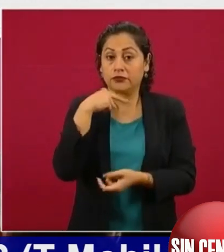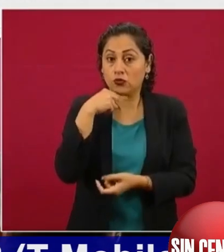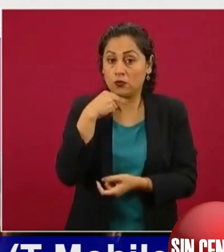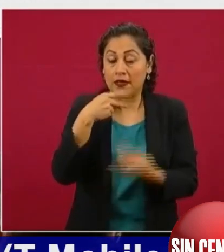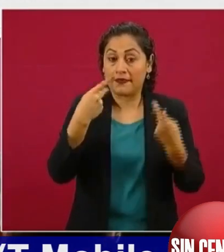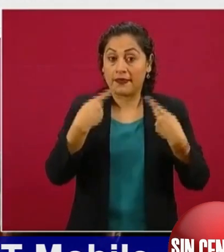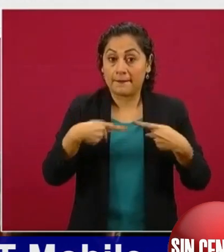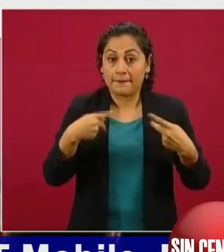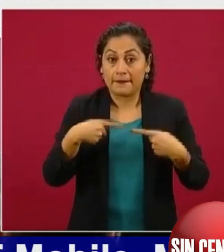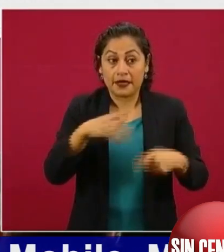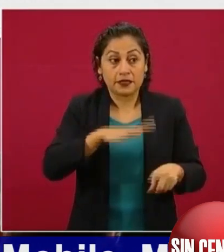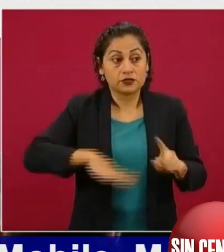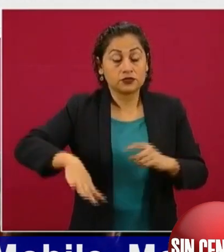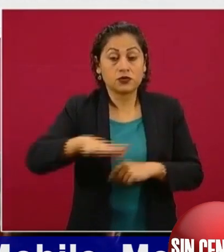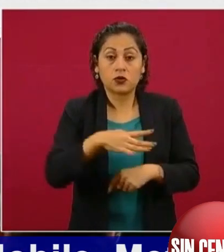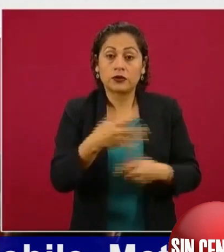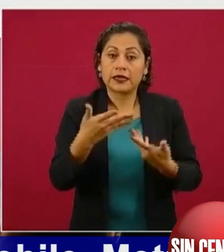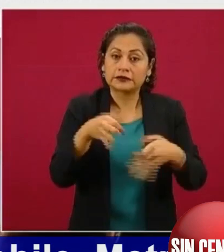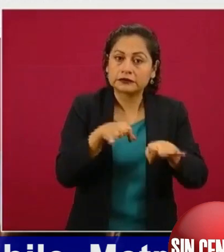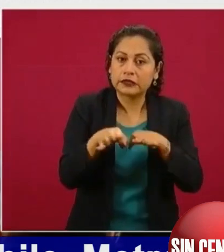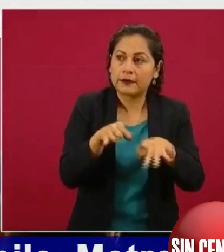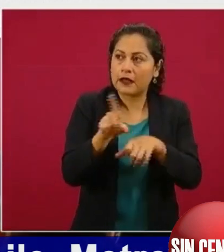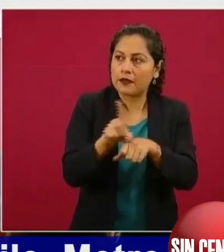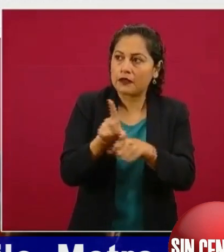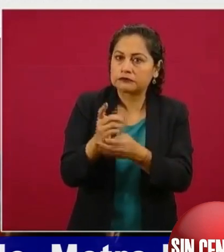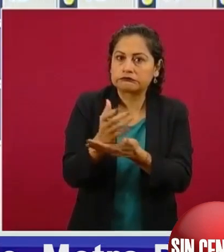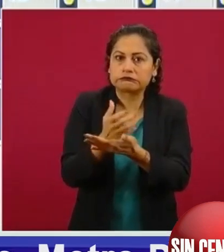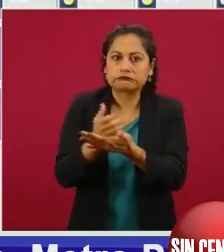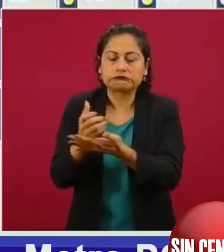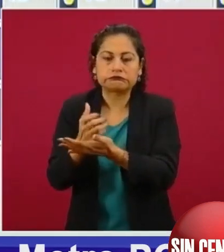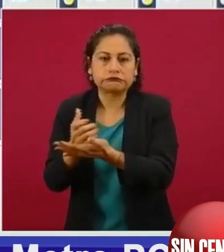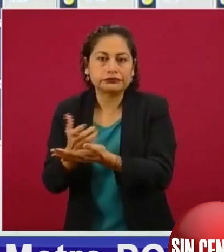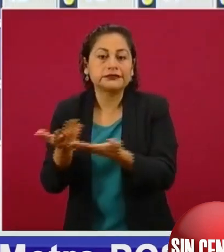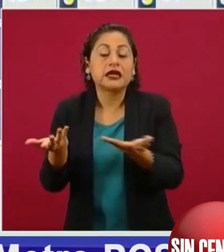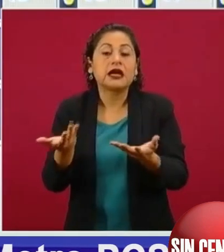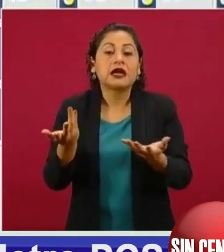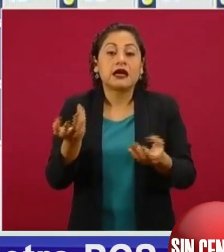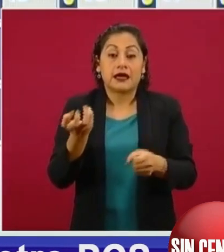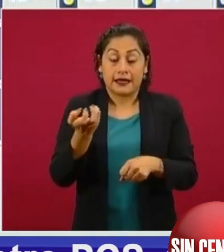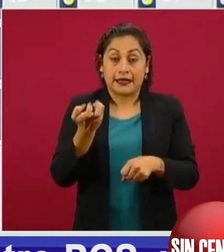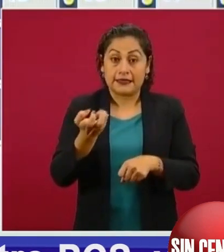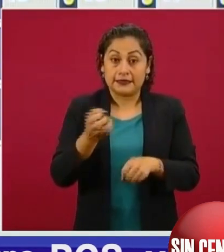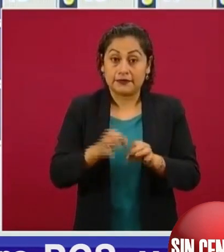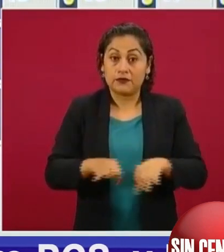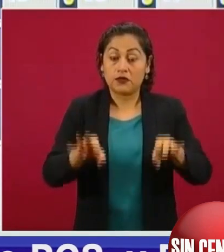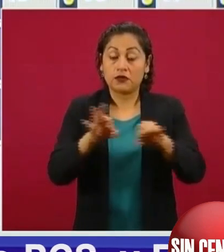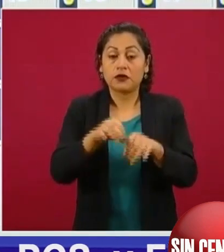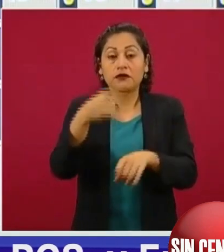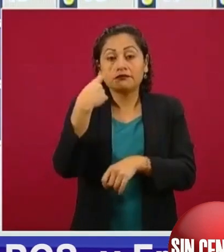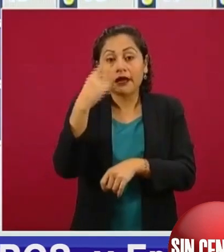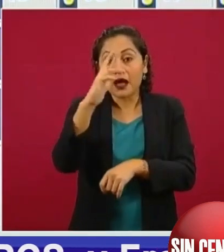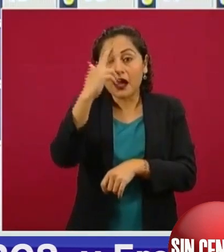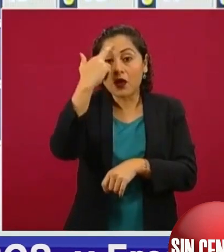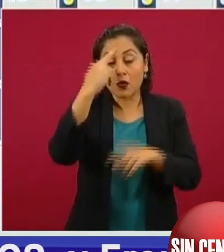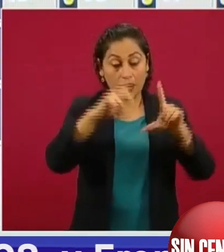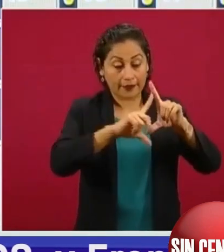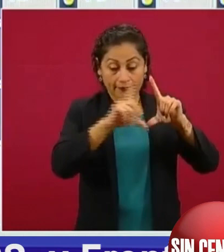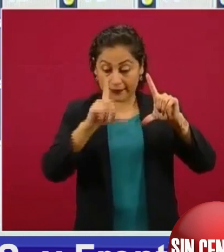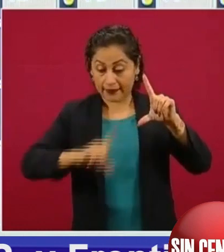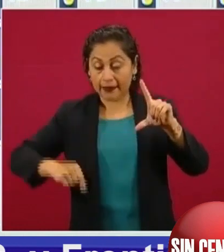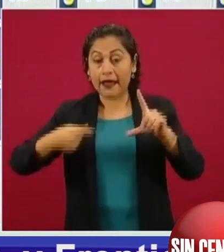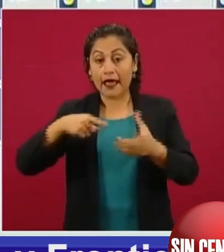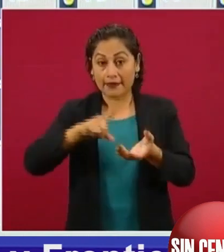de las personas que viven al día. Nunca perder de vista que en México existe desde hace muchas décadas una enorme